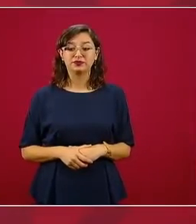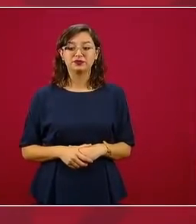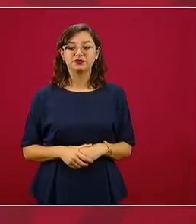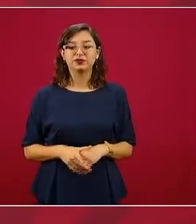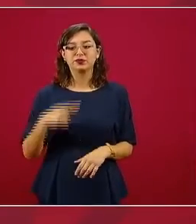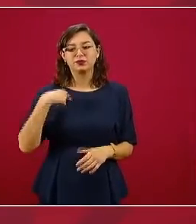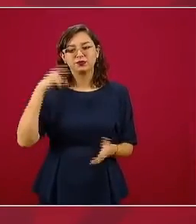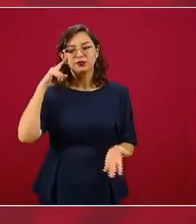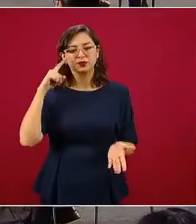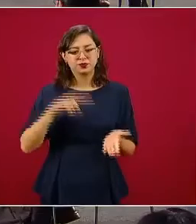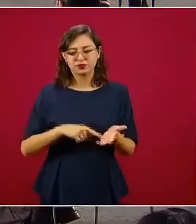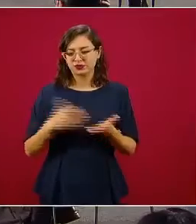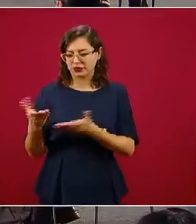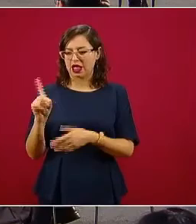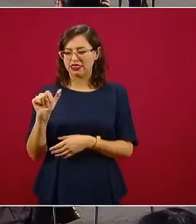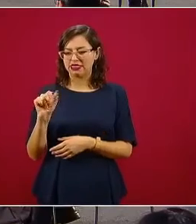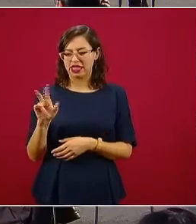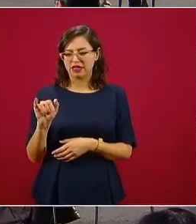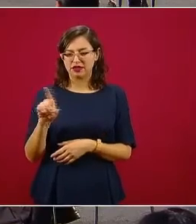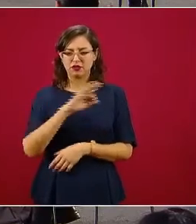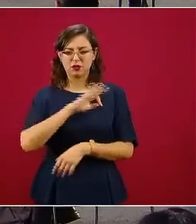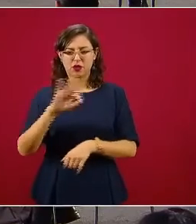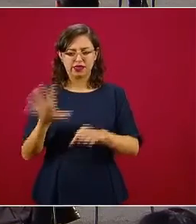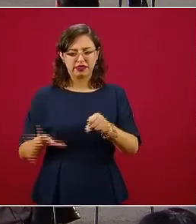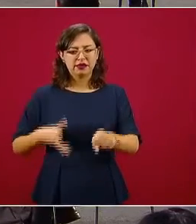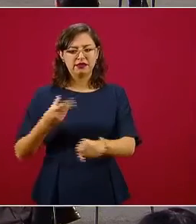yo creo que David nos puede hablar sobre eso.